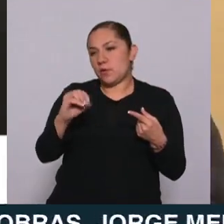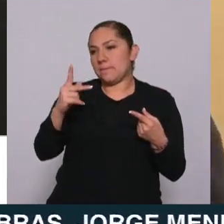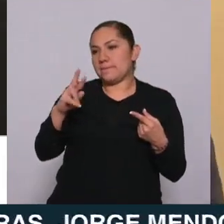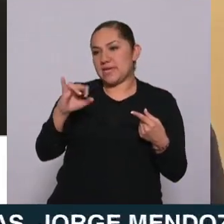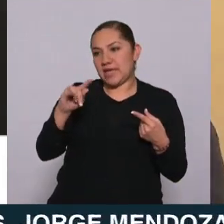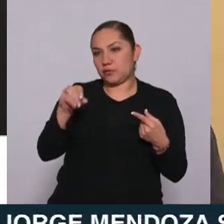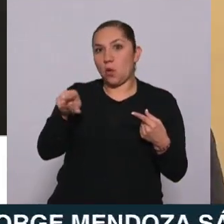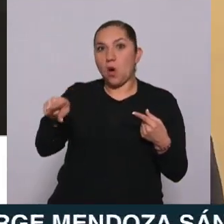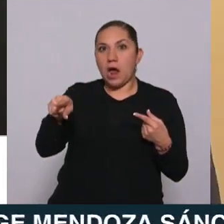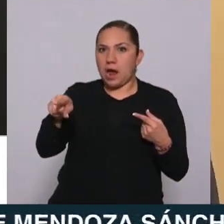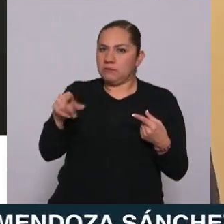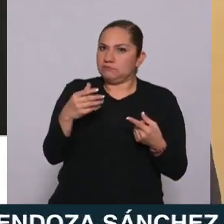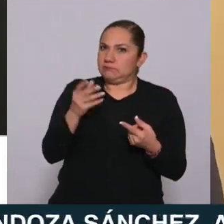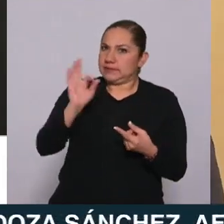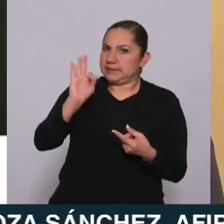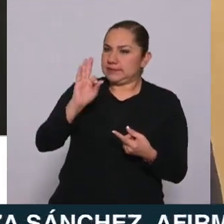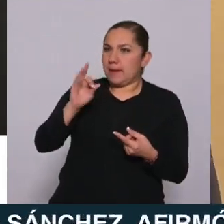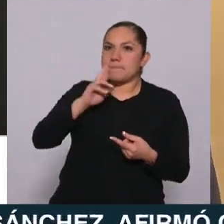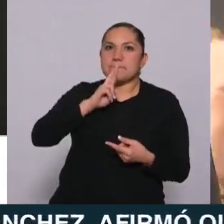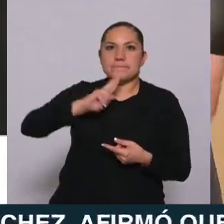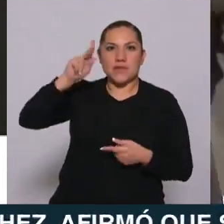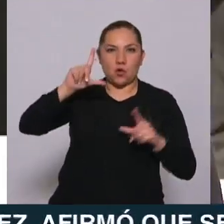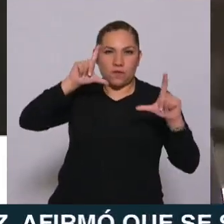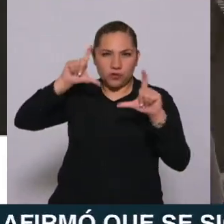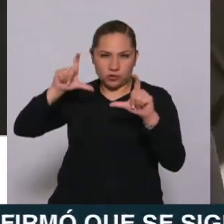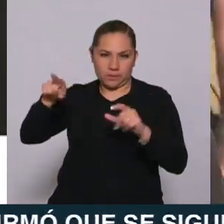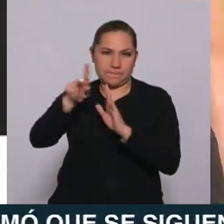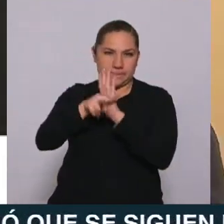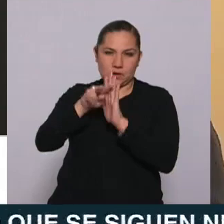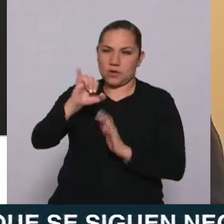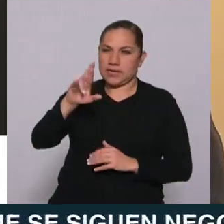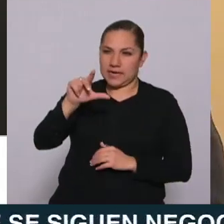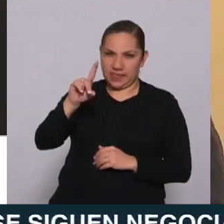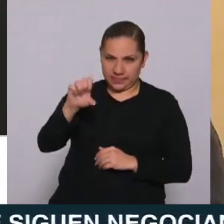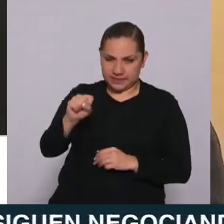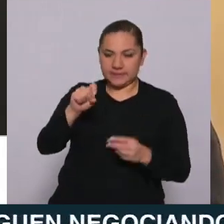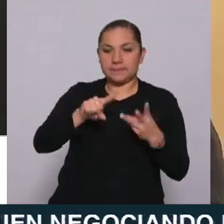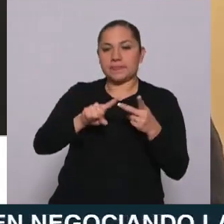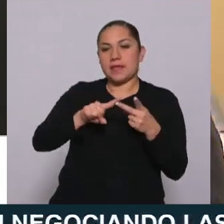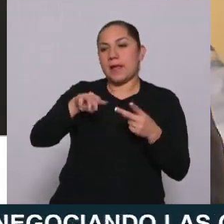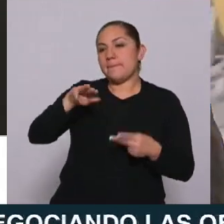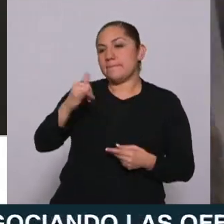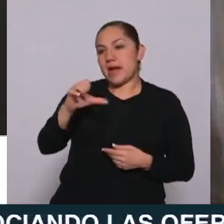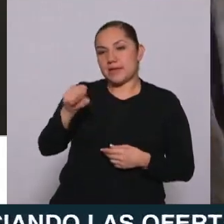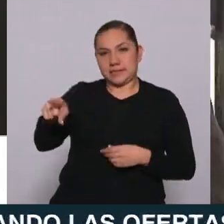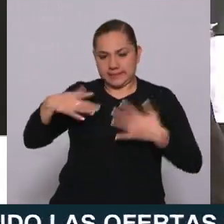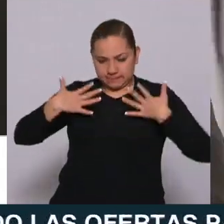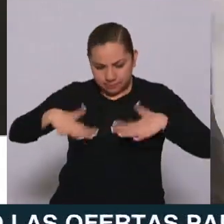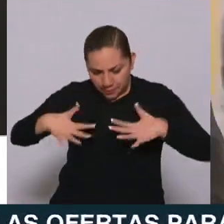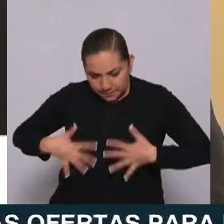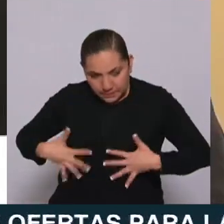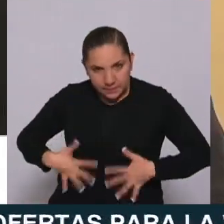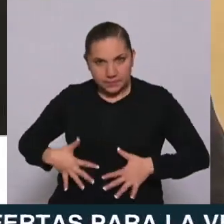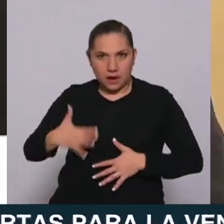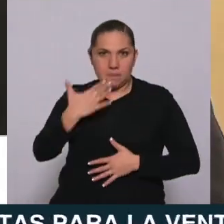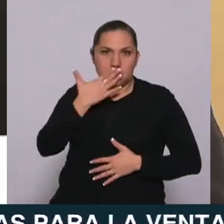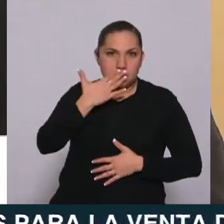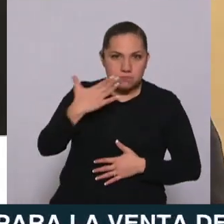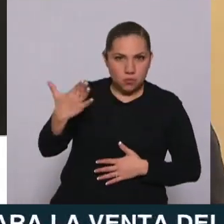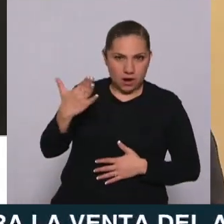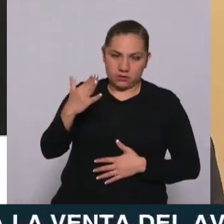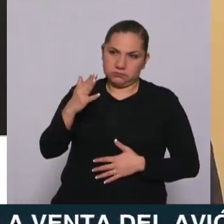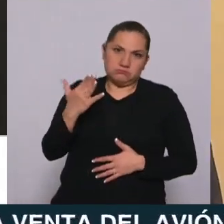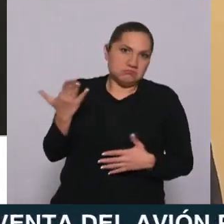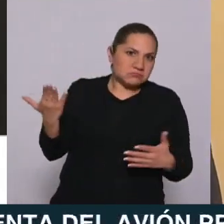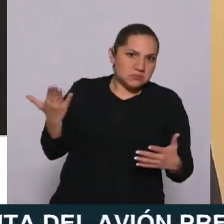Mejor Fotografía en El Irlandés, y tenemos a Mayes, nominada por Mejor Vestuario en Jojo Rabbit. Si